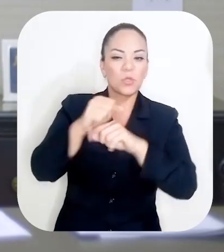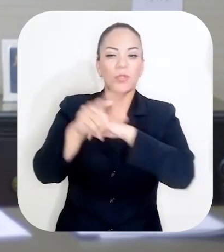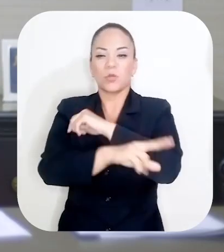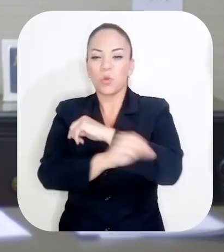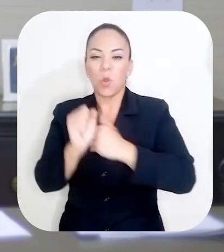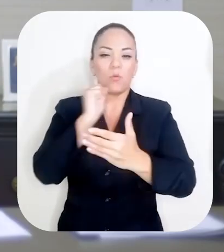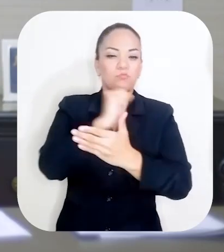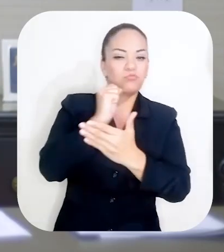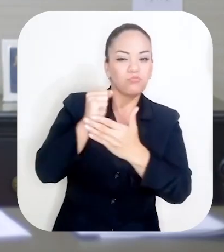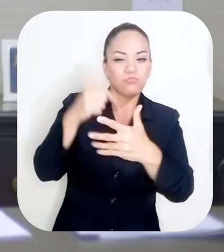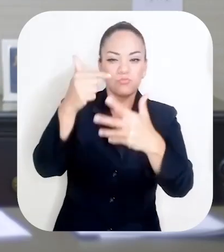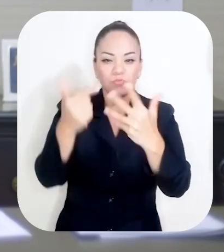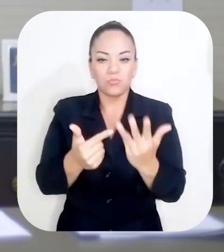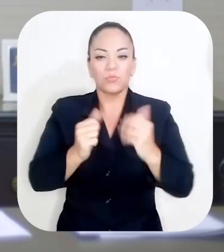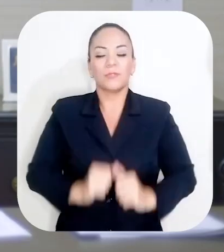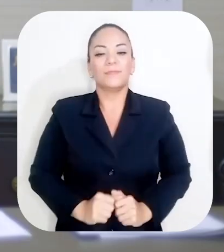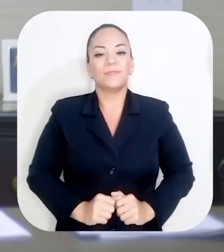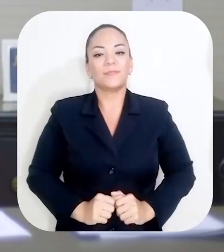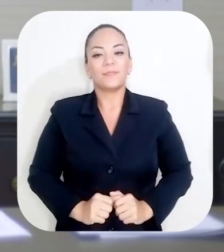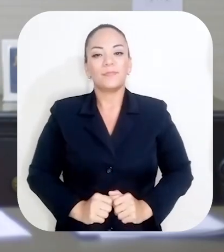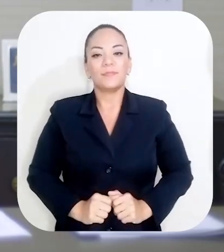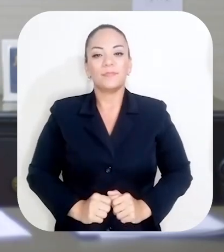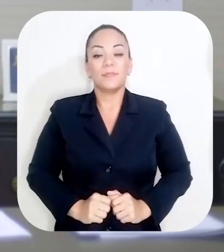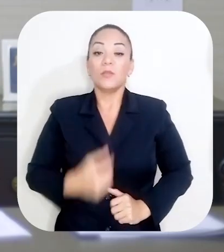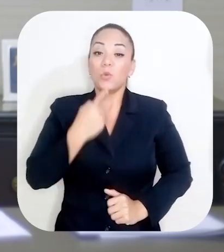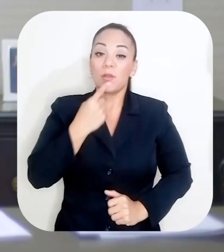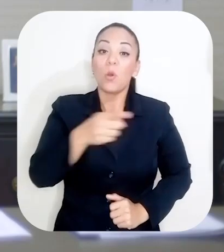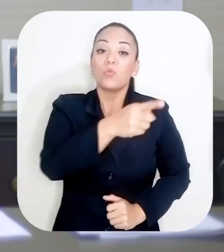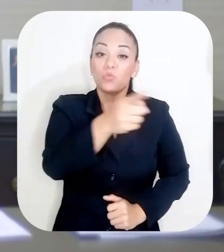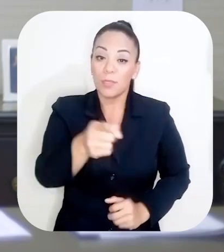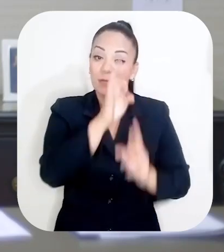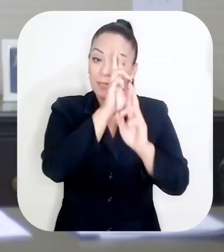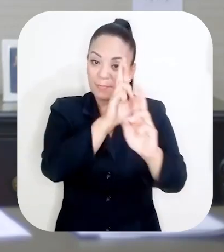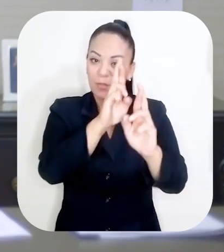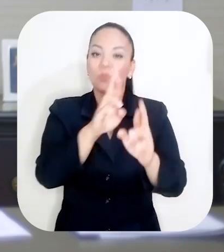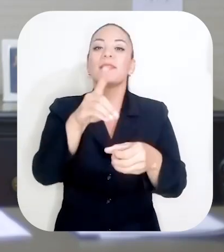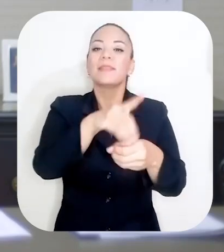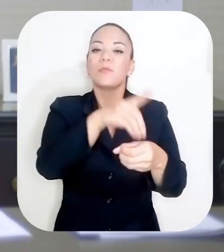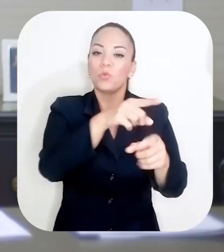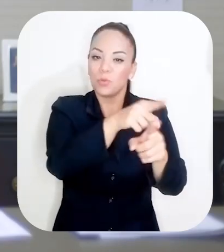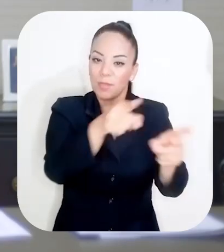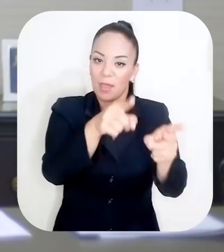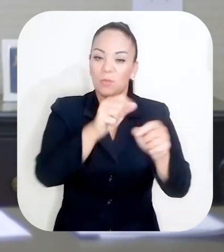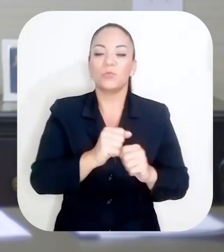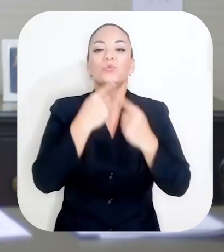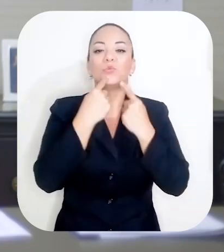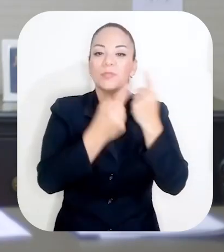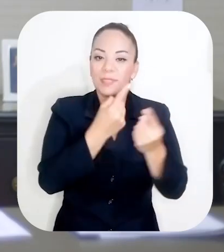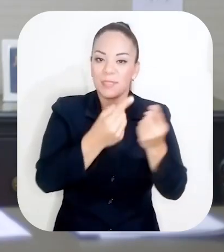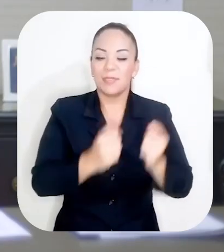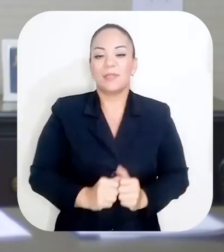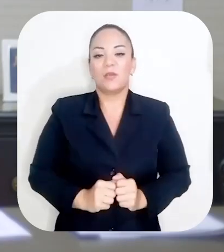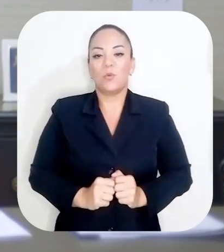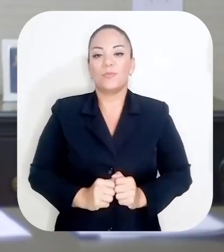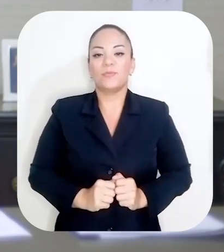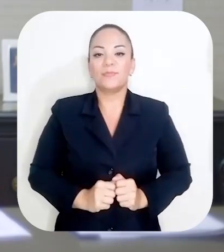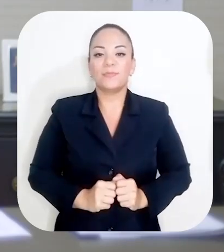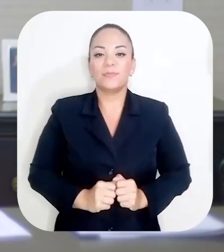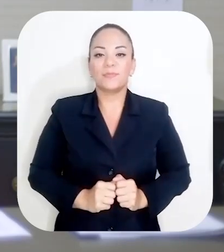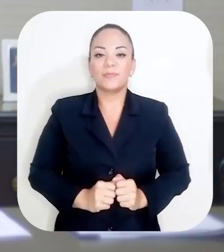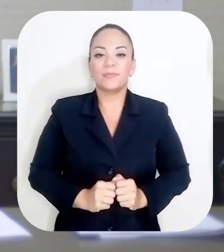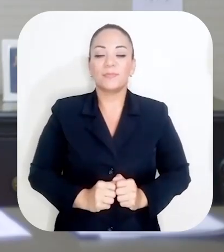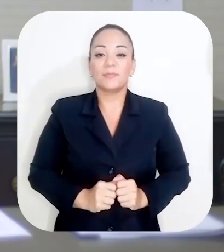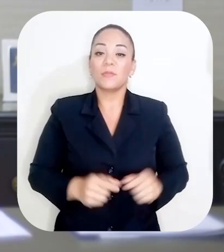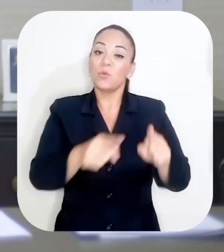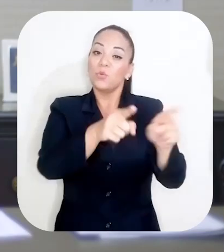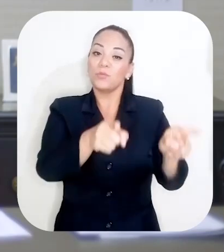Y ustedes señoras y señores diputados Con todo el respeto del mundo les digo al final del día